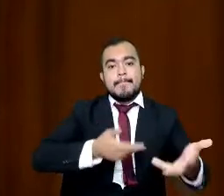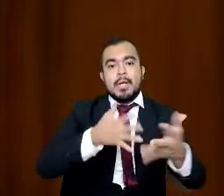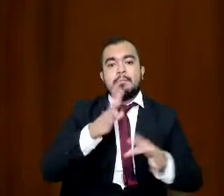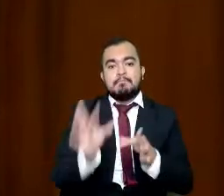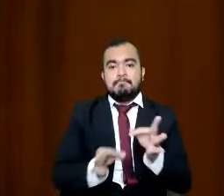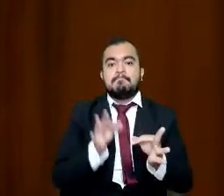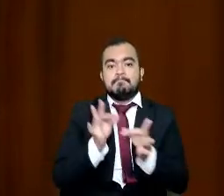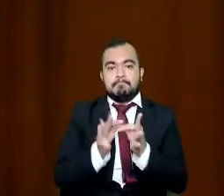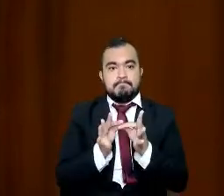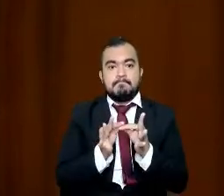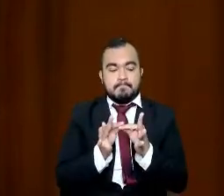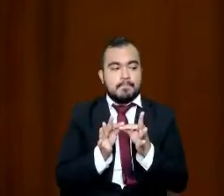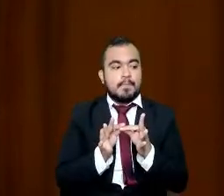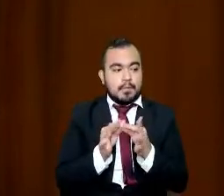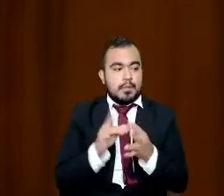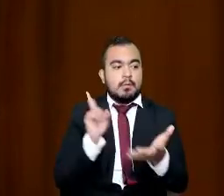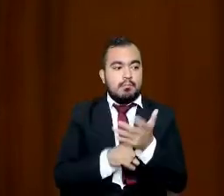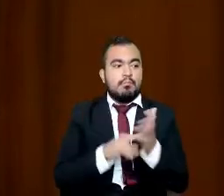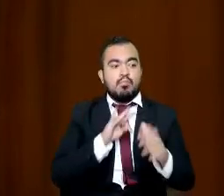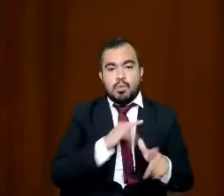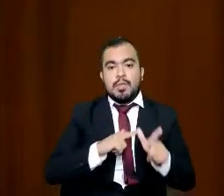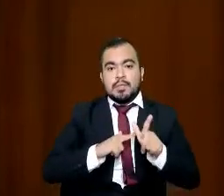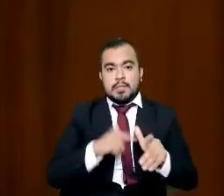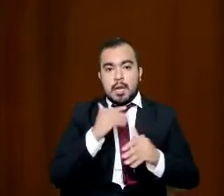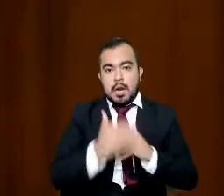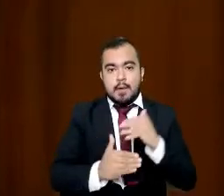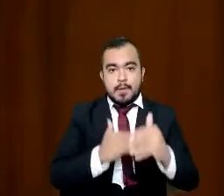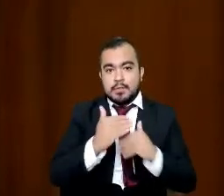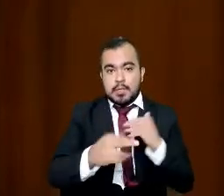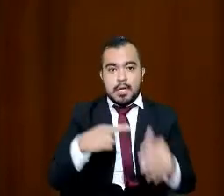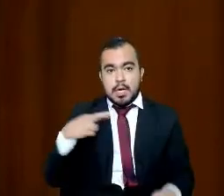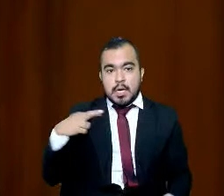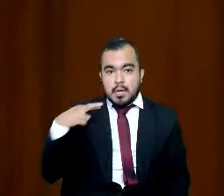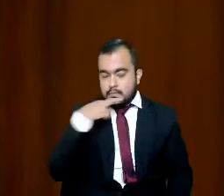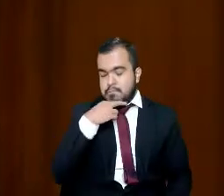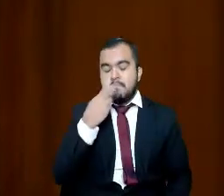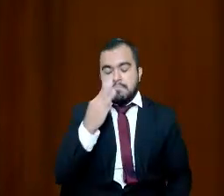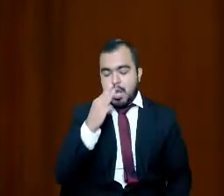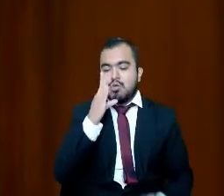cuestión de que podamos continuar avanzando de manera muy rápida y vamos a cumplir en